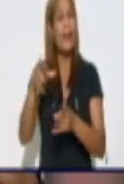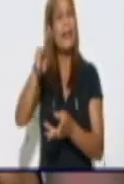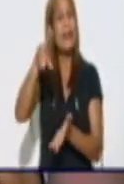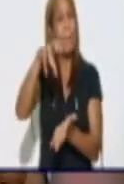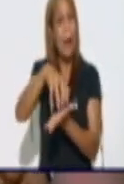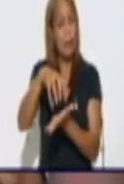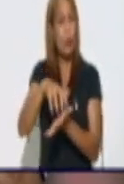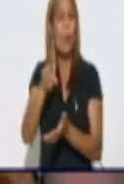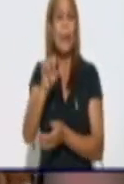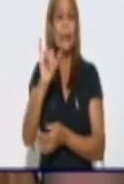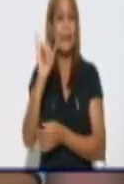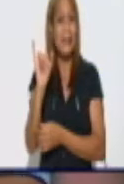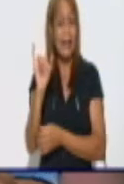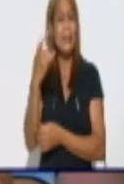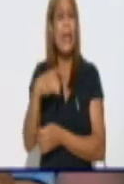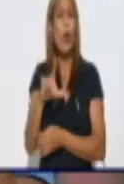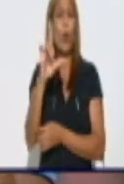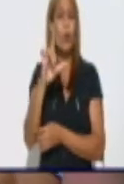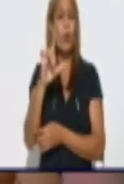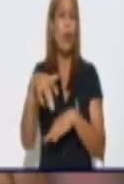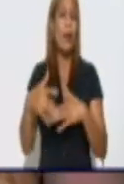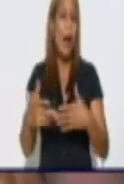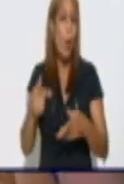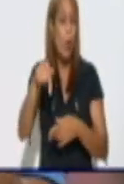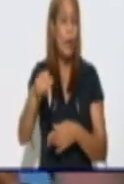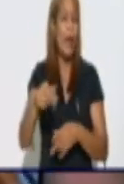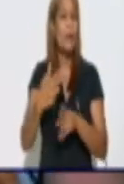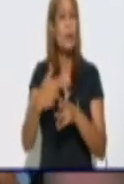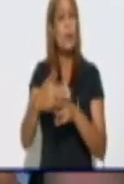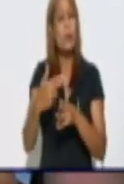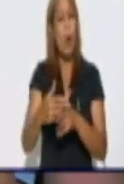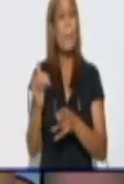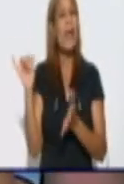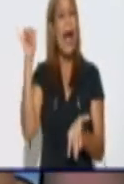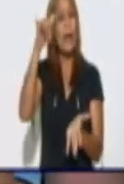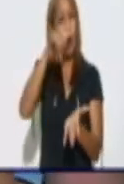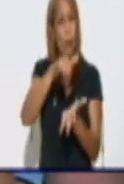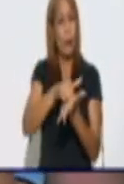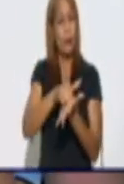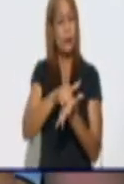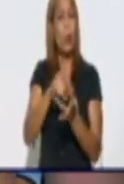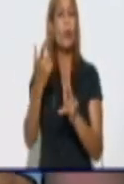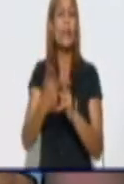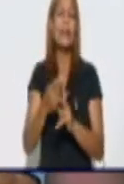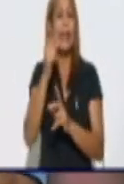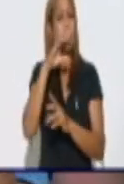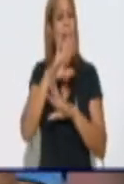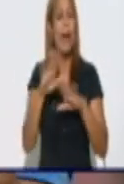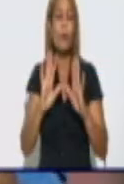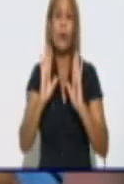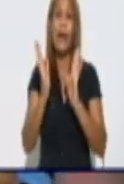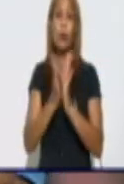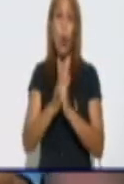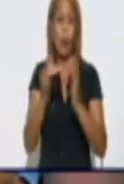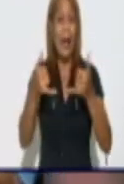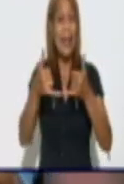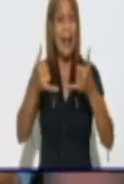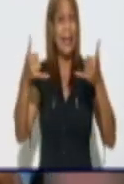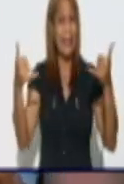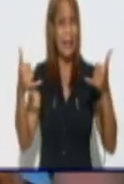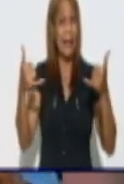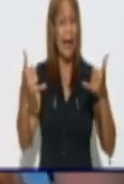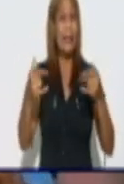de julio o Aeropuerto Viejo, que es como algunas personas lo conocen. Y posteriormente, terminando las redes de acueducto